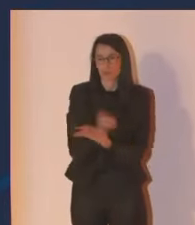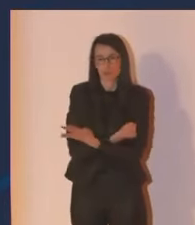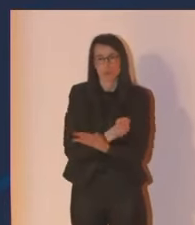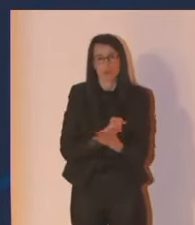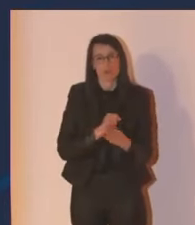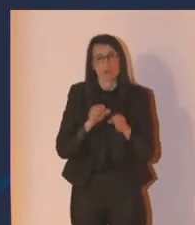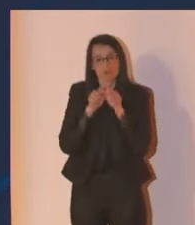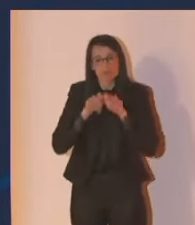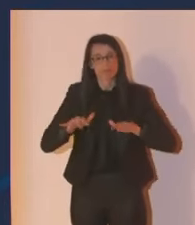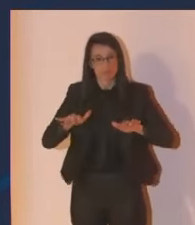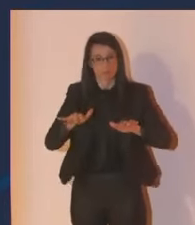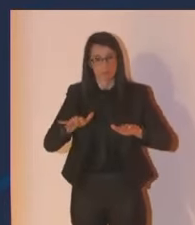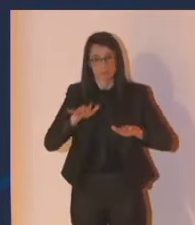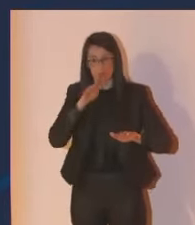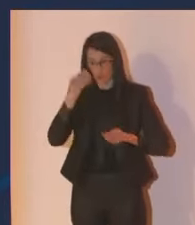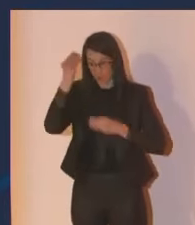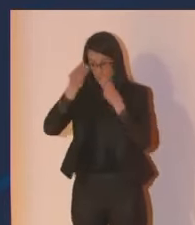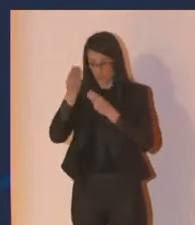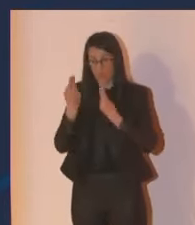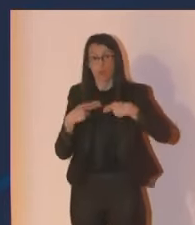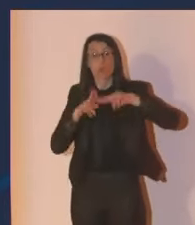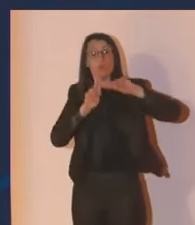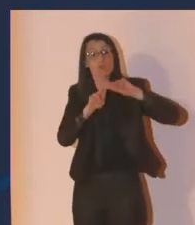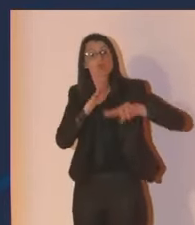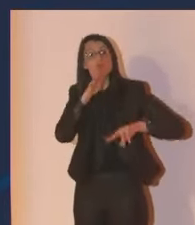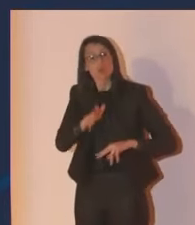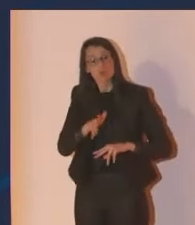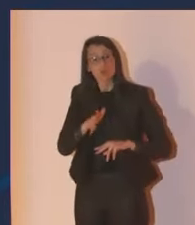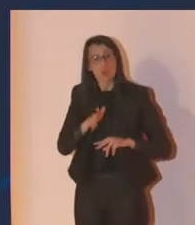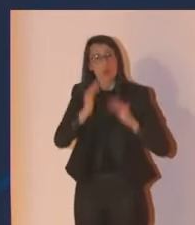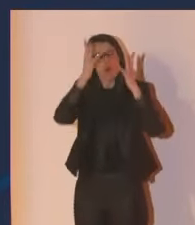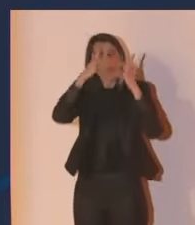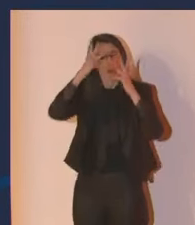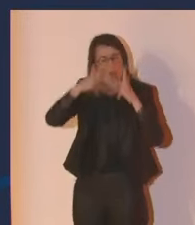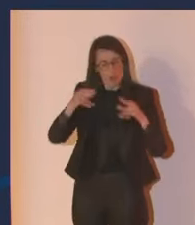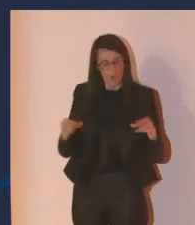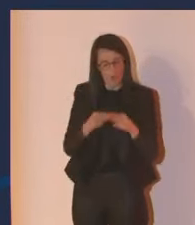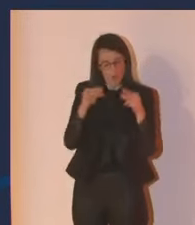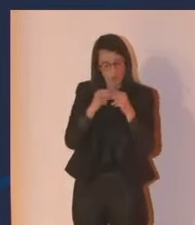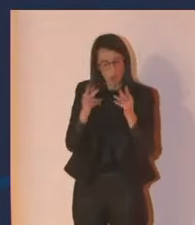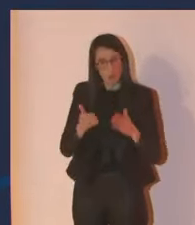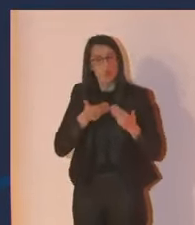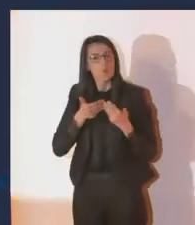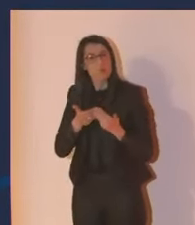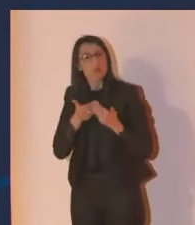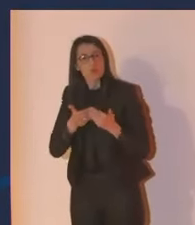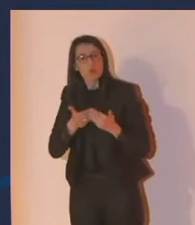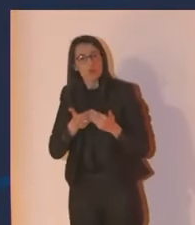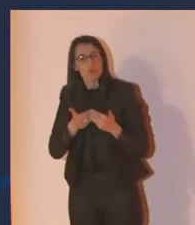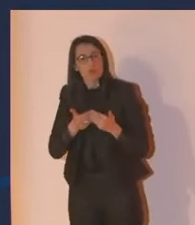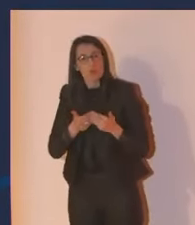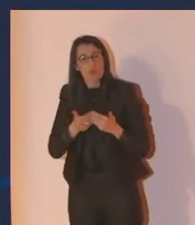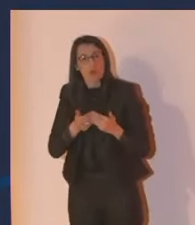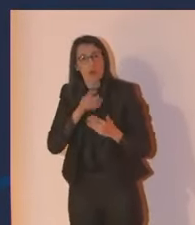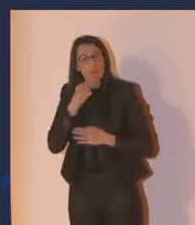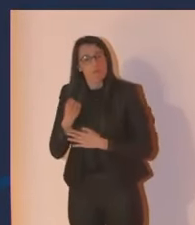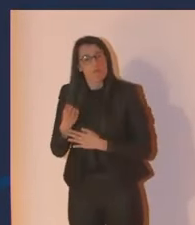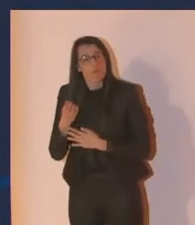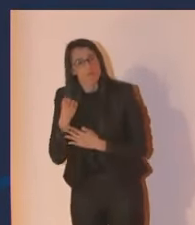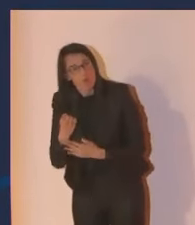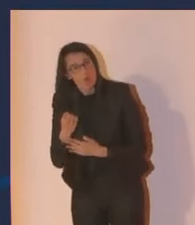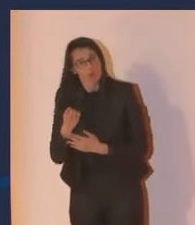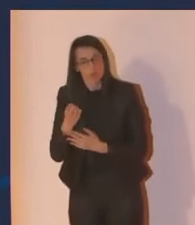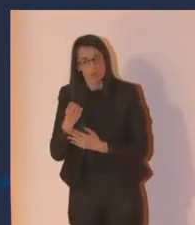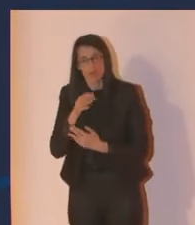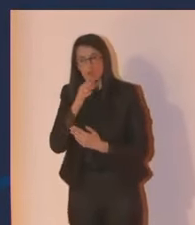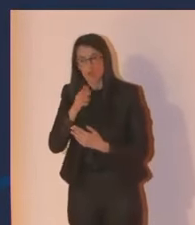Es para pensar. Y en eso está la Cruz Roja, con unas cifras de socios y de voluntarios que avalan su arraigo en la sociedad y con